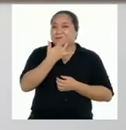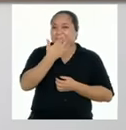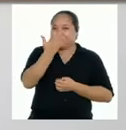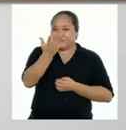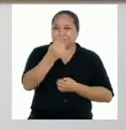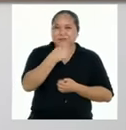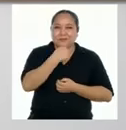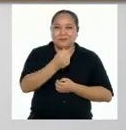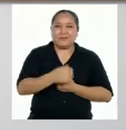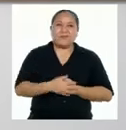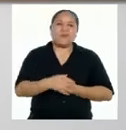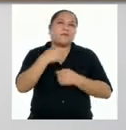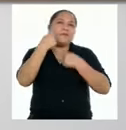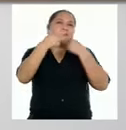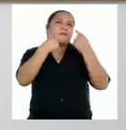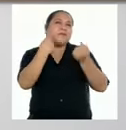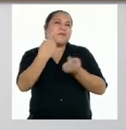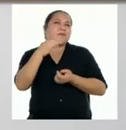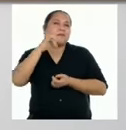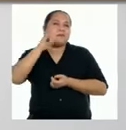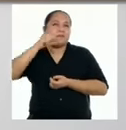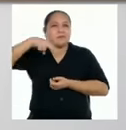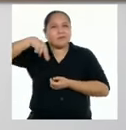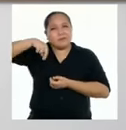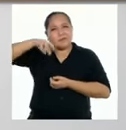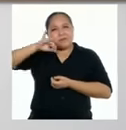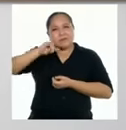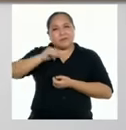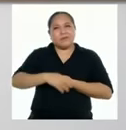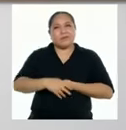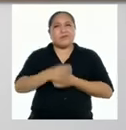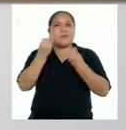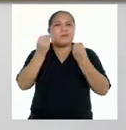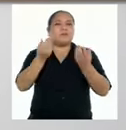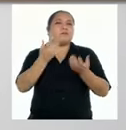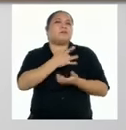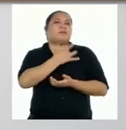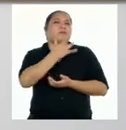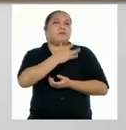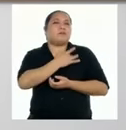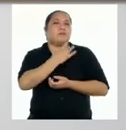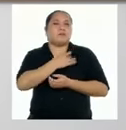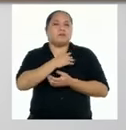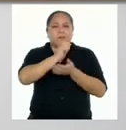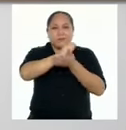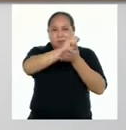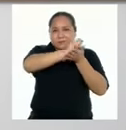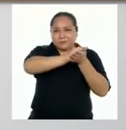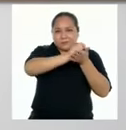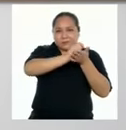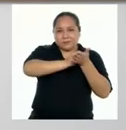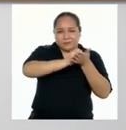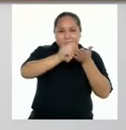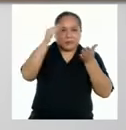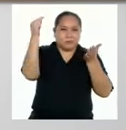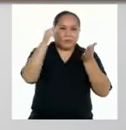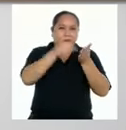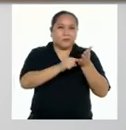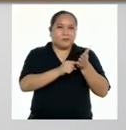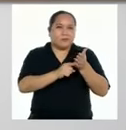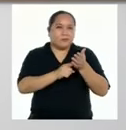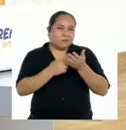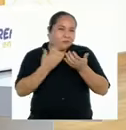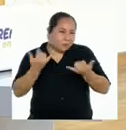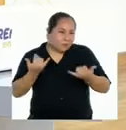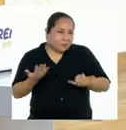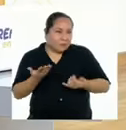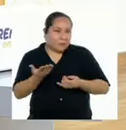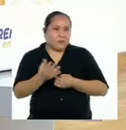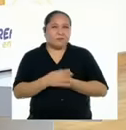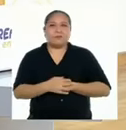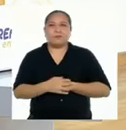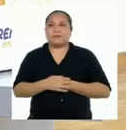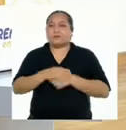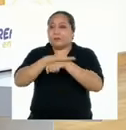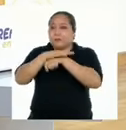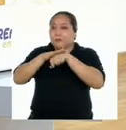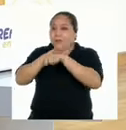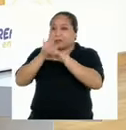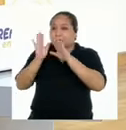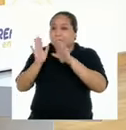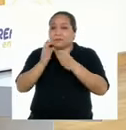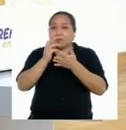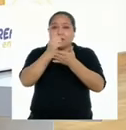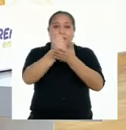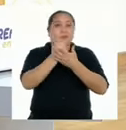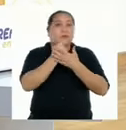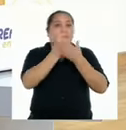favoritas. Cuéntanos, Yanira, ¿cómo te has sentido escribiendo este texto hasta ahora? La planificación me ha